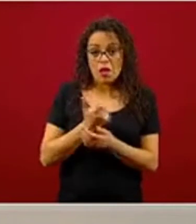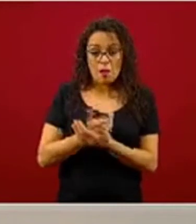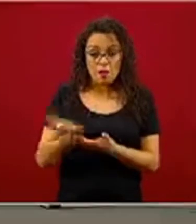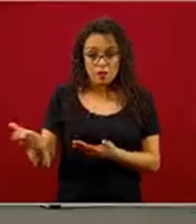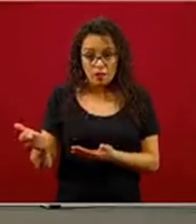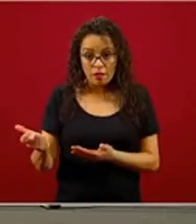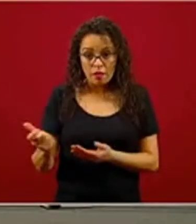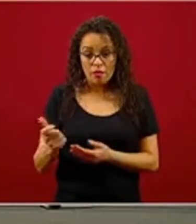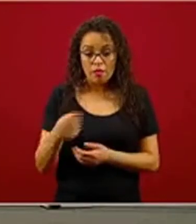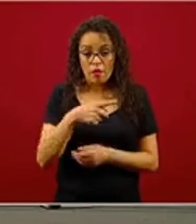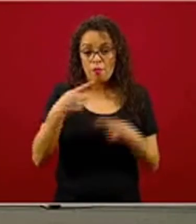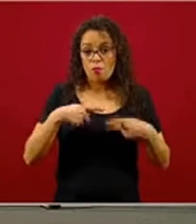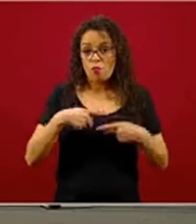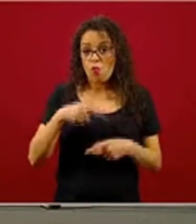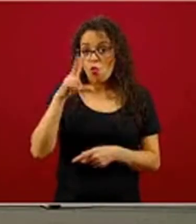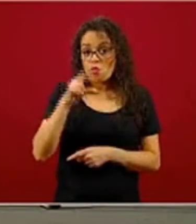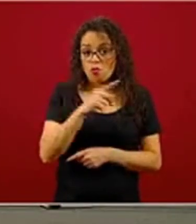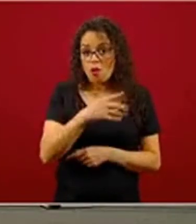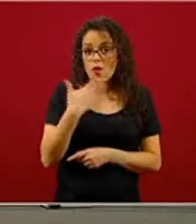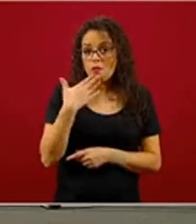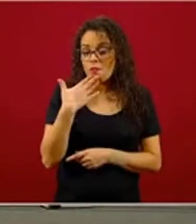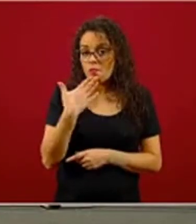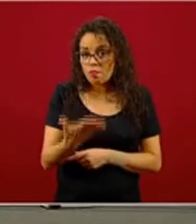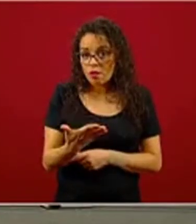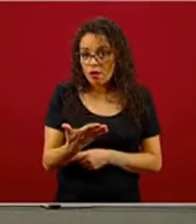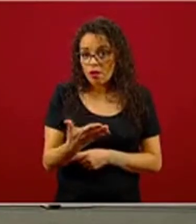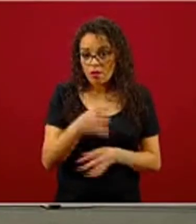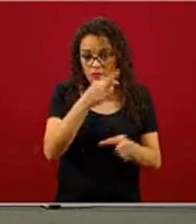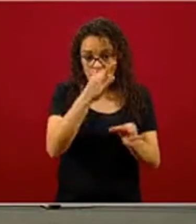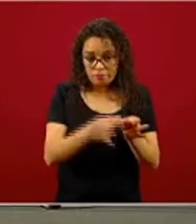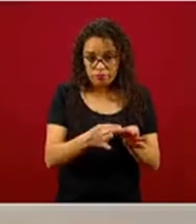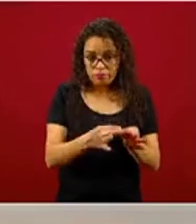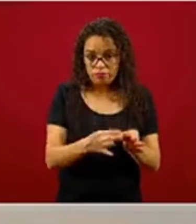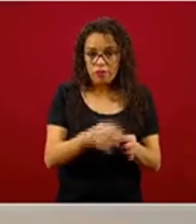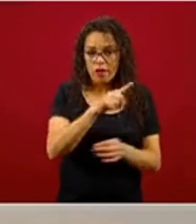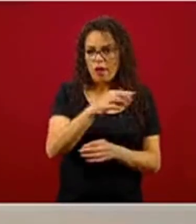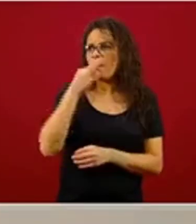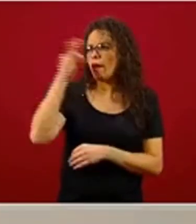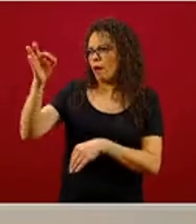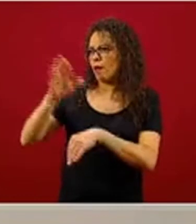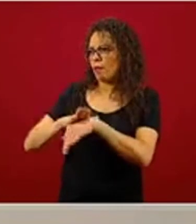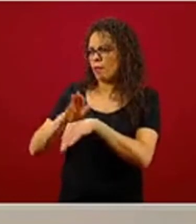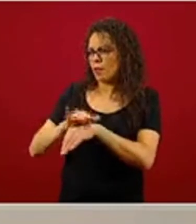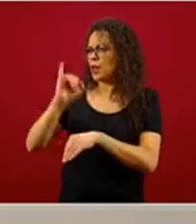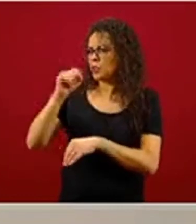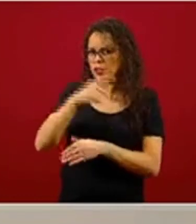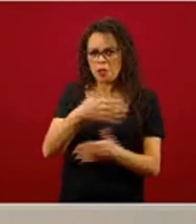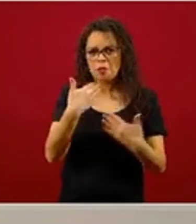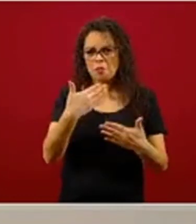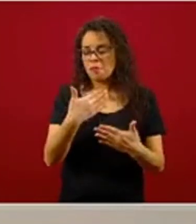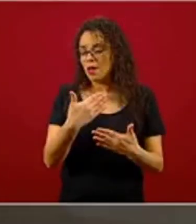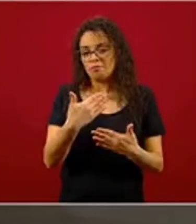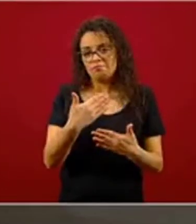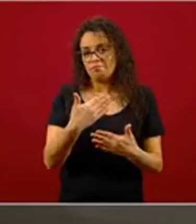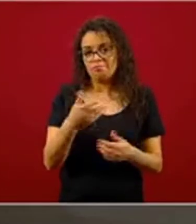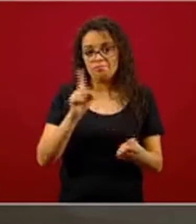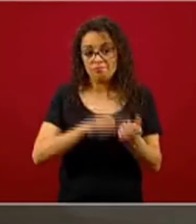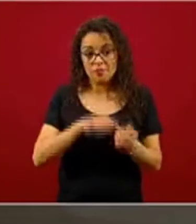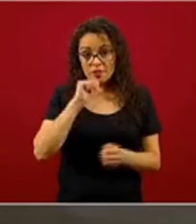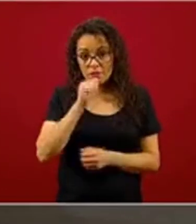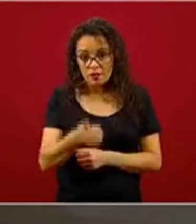su trabajo, aunque lo haya declarado así a la autoridad, entonces el riesgo de trabajo no va a ser opcional, va a